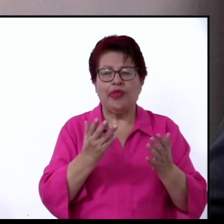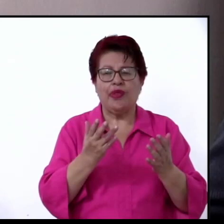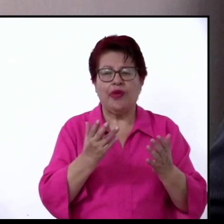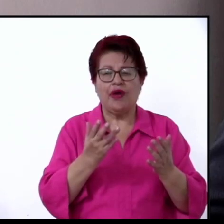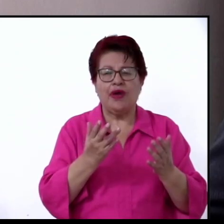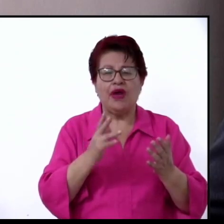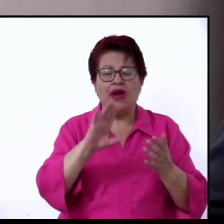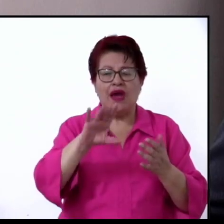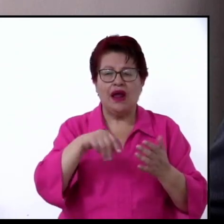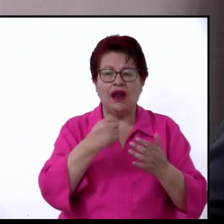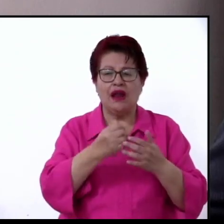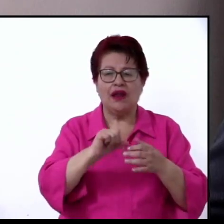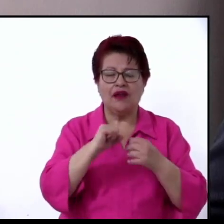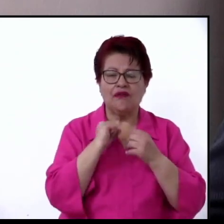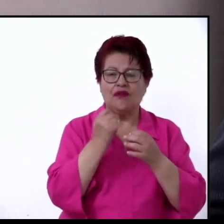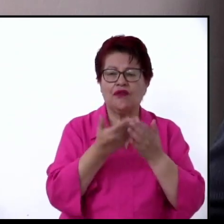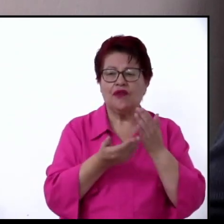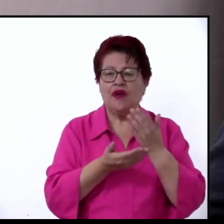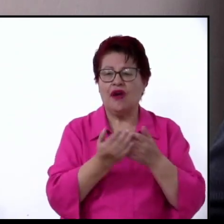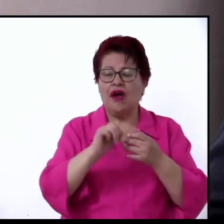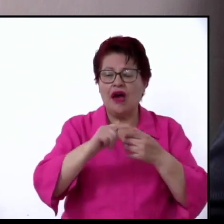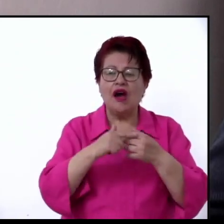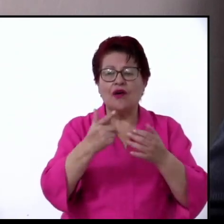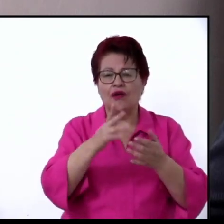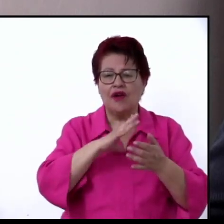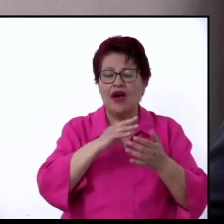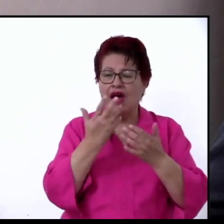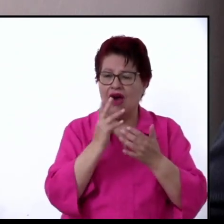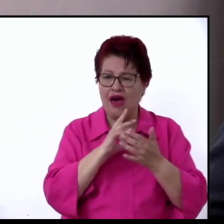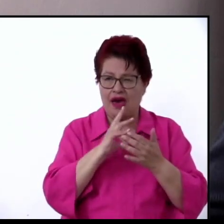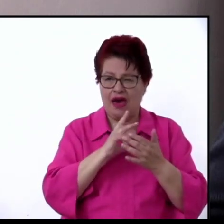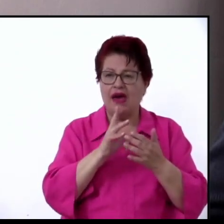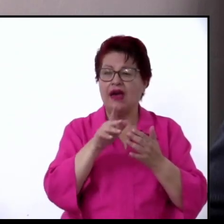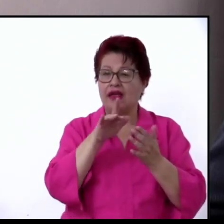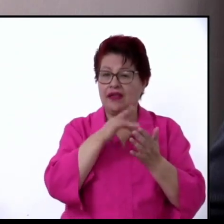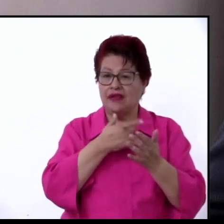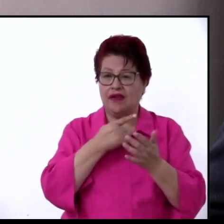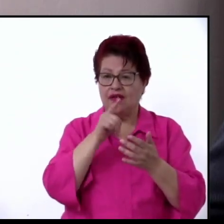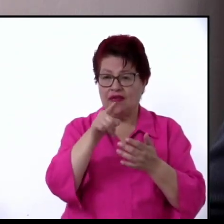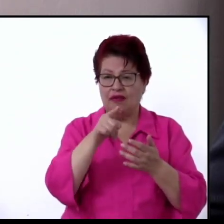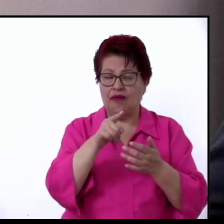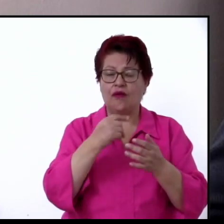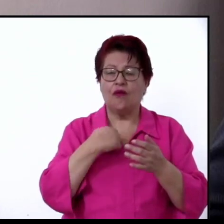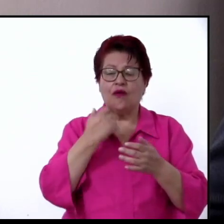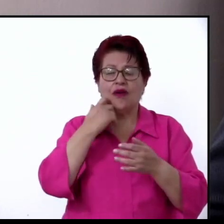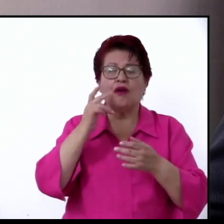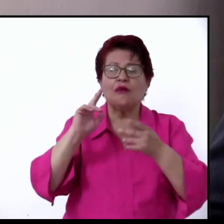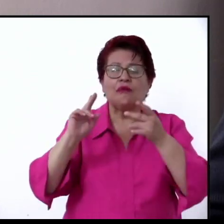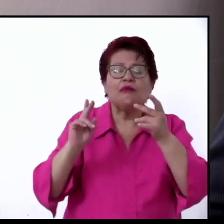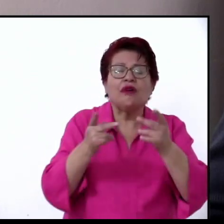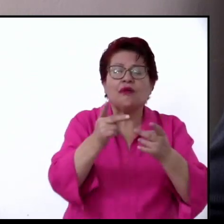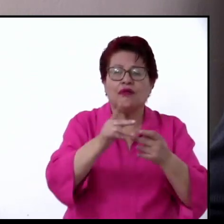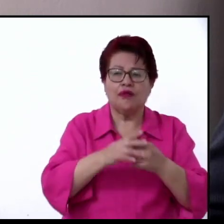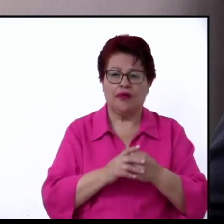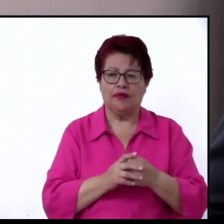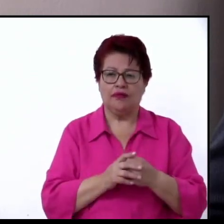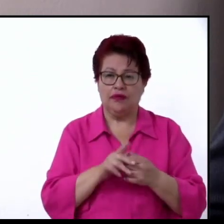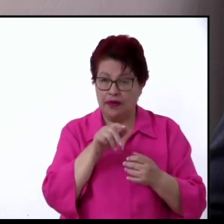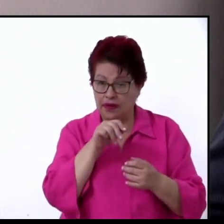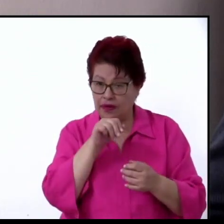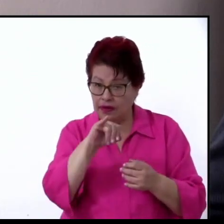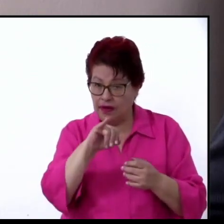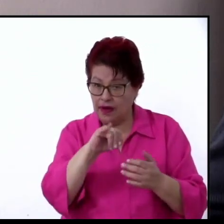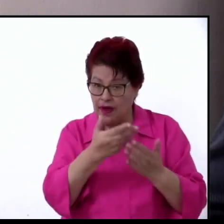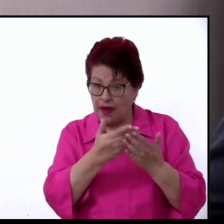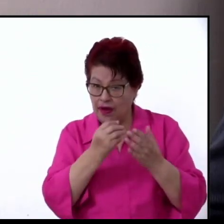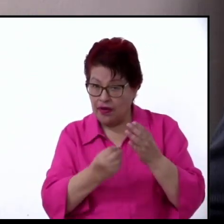el refuerzo de alguno que ya tengan. En ese sentido, pues yo quisiera preguntarle que si en